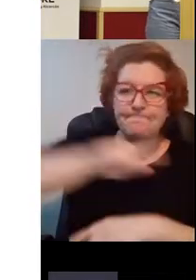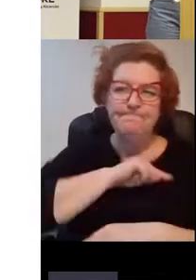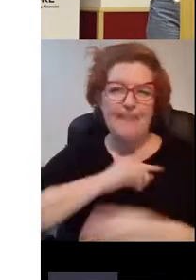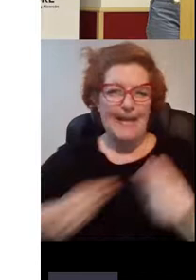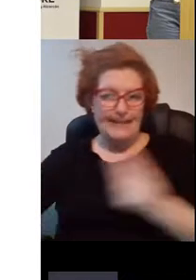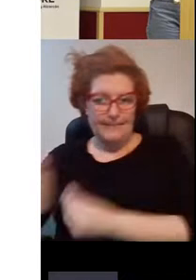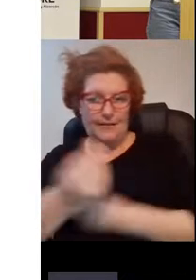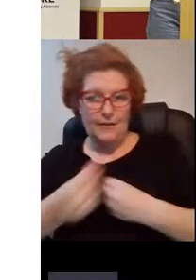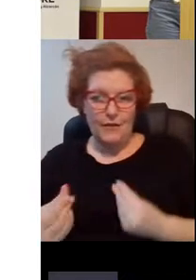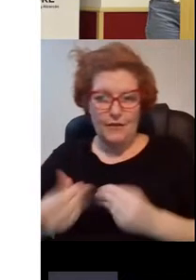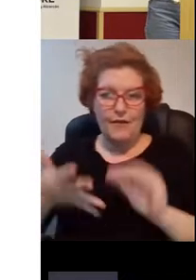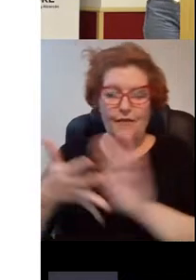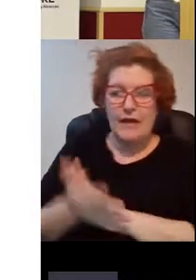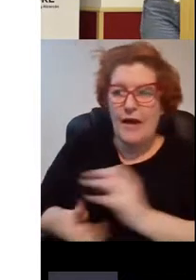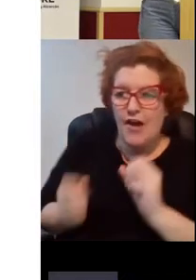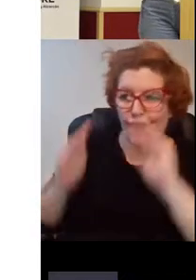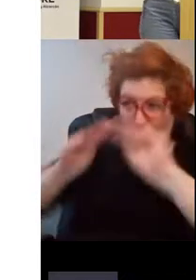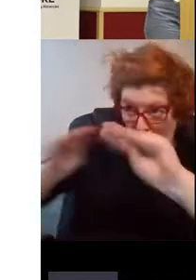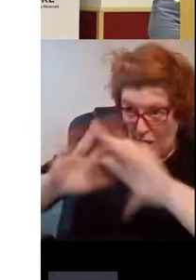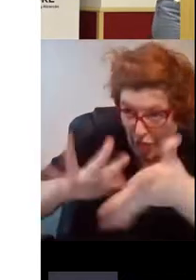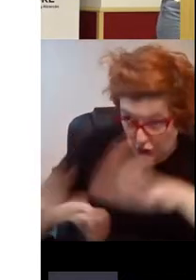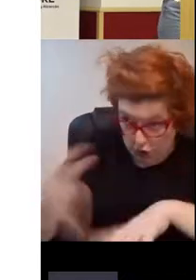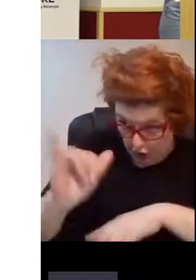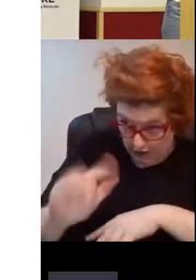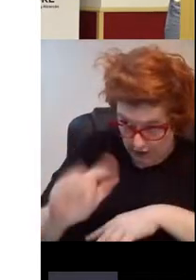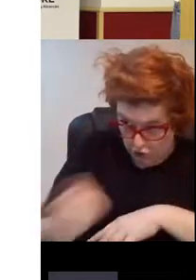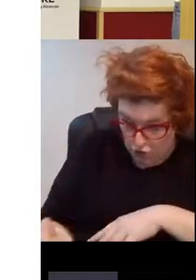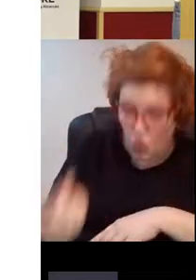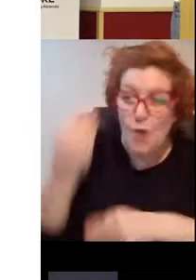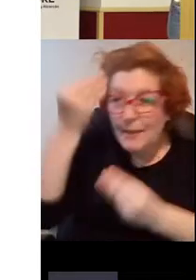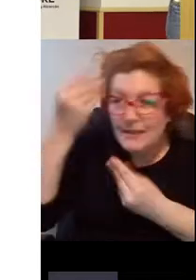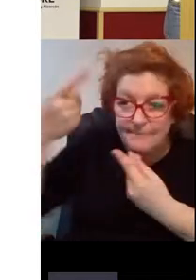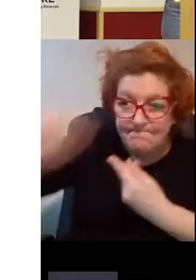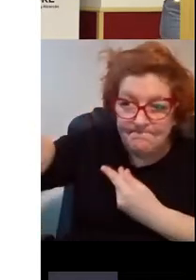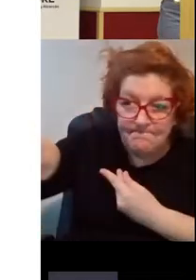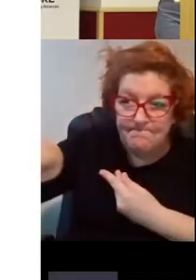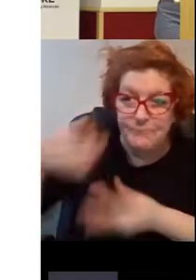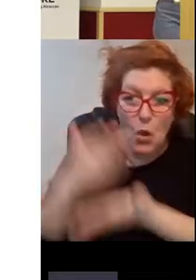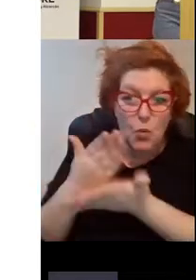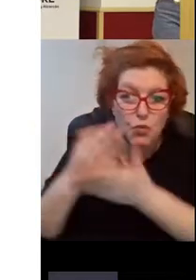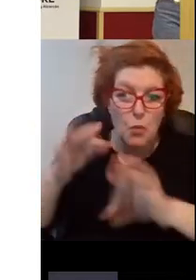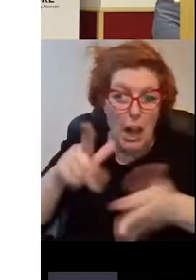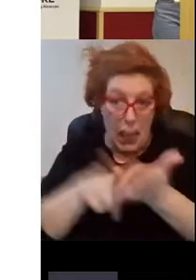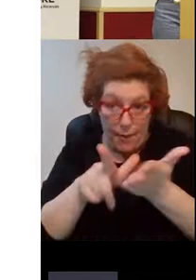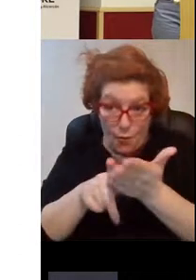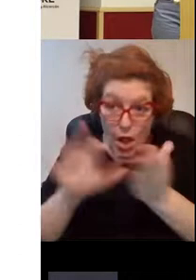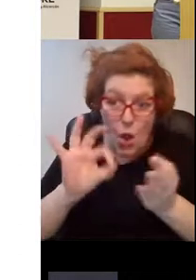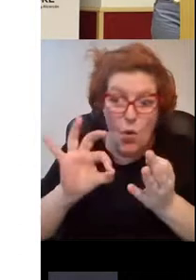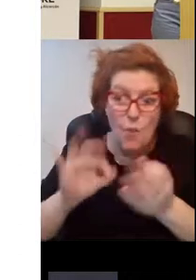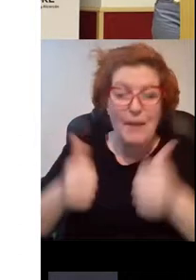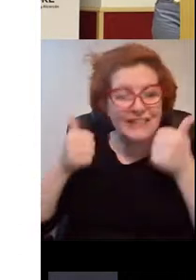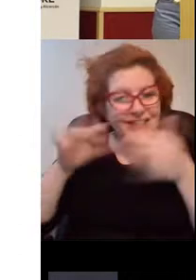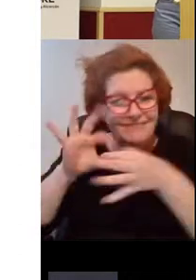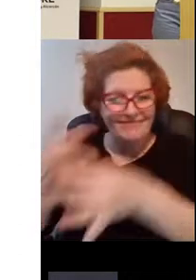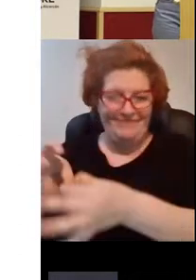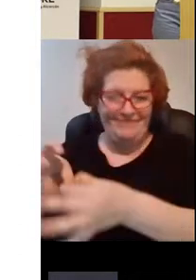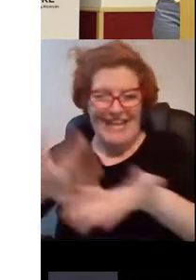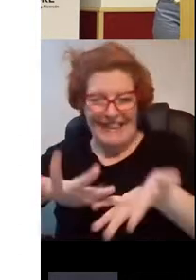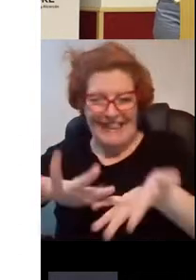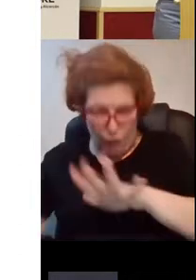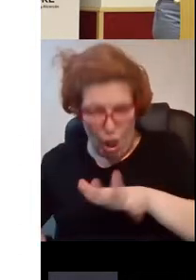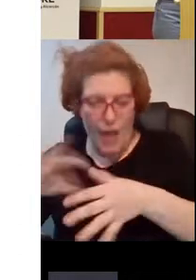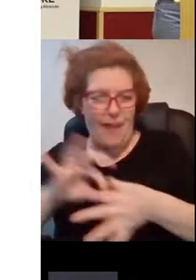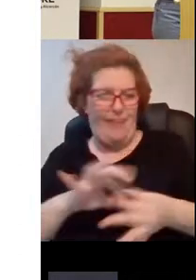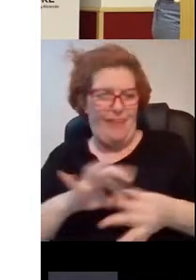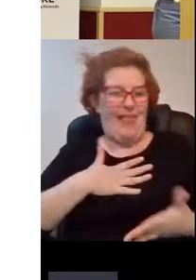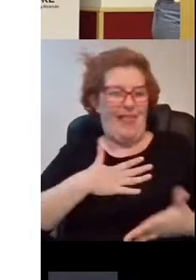está formando como traductores, es decir, si piensan que es un curso más de lengua o si ven ellos la conexión con